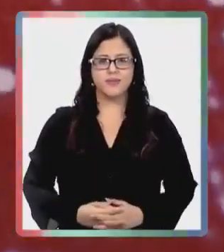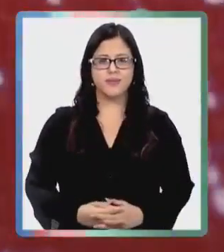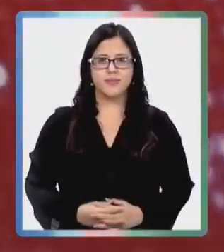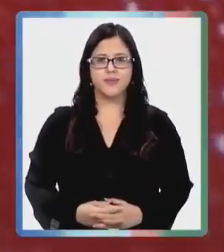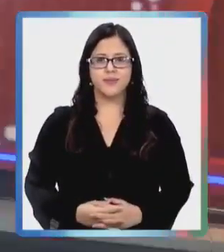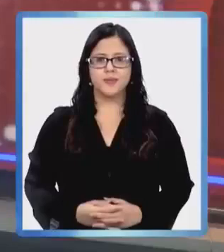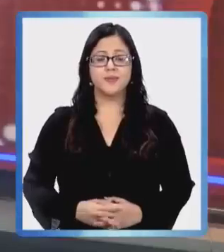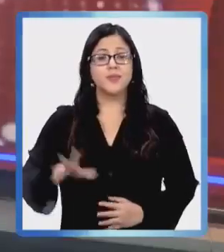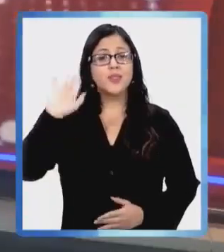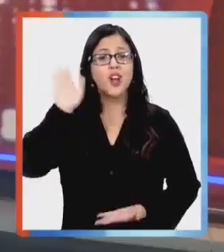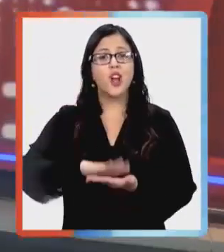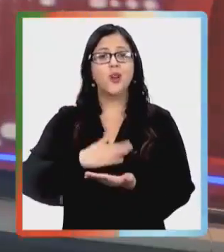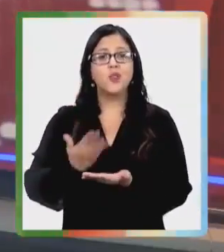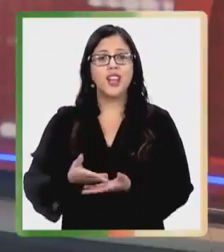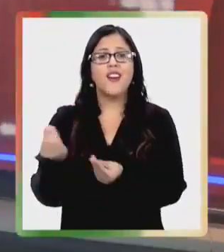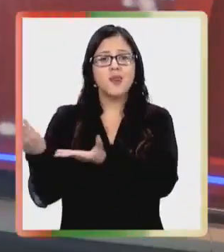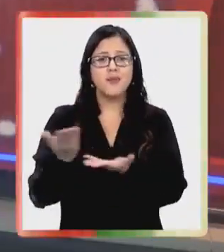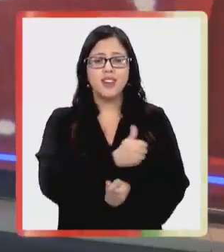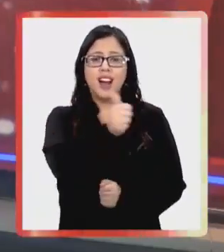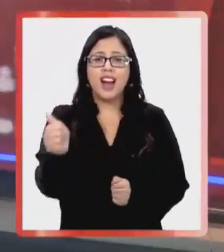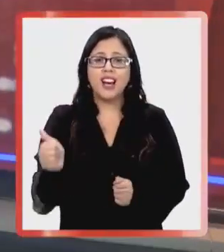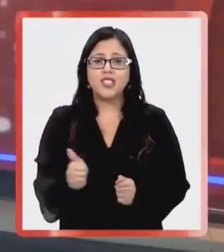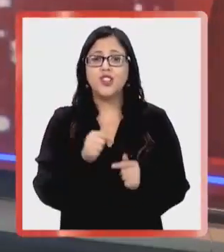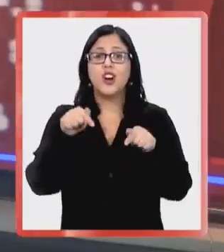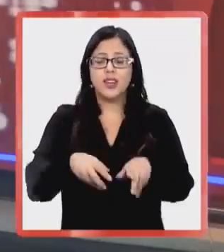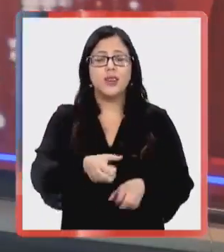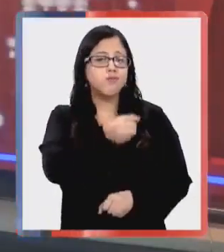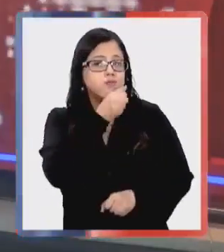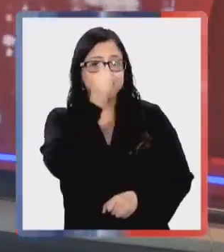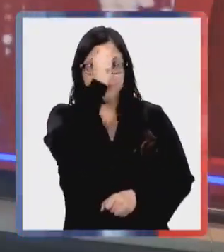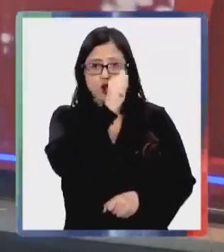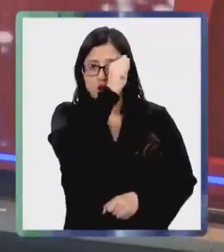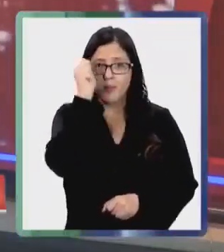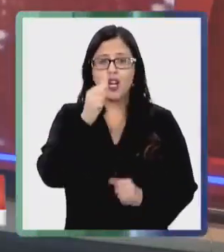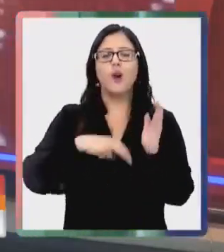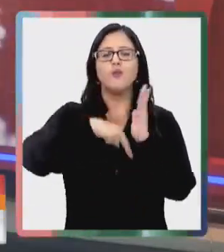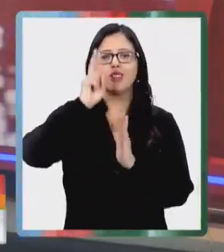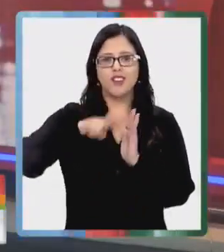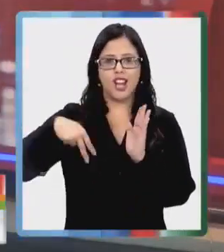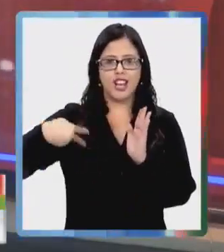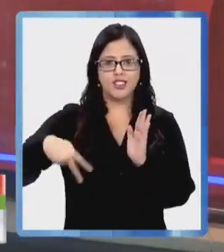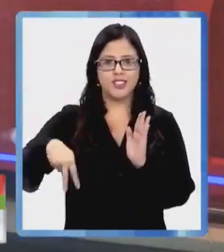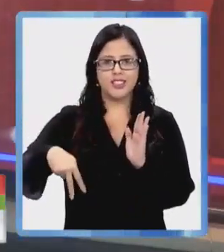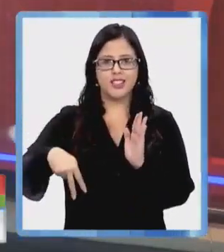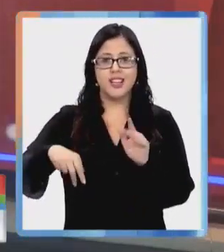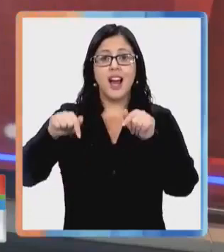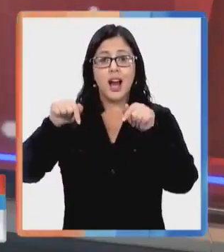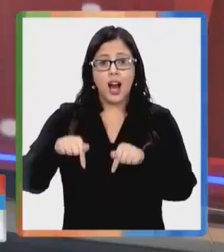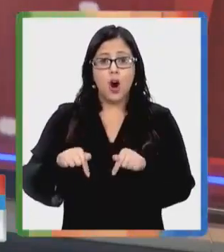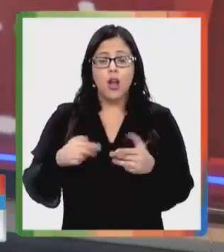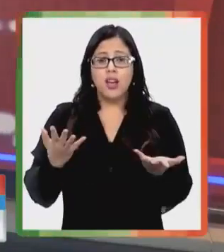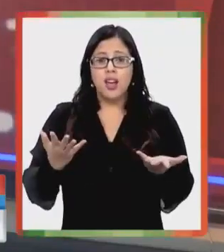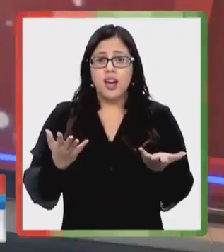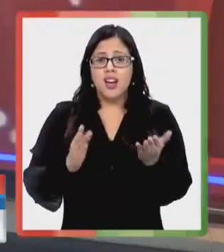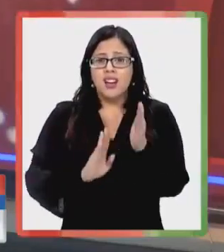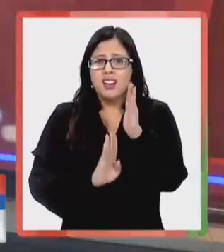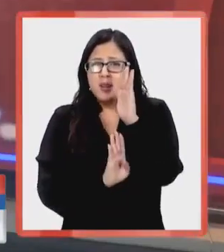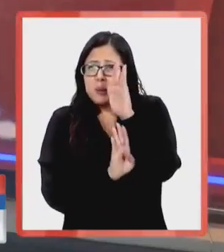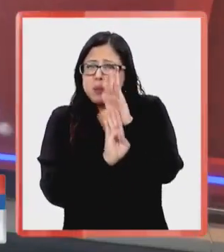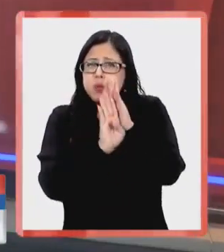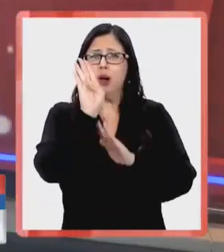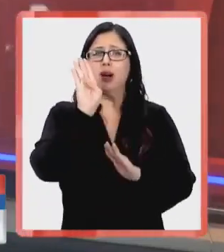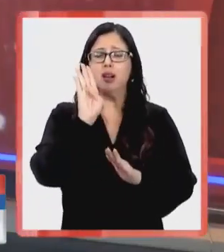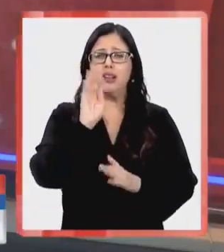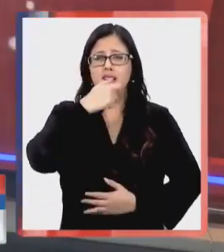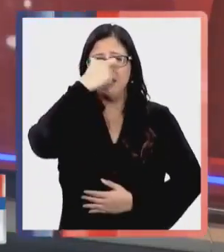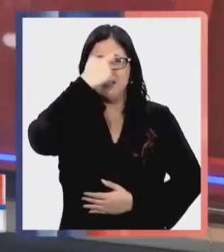Noticias. Hola, ¿cómo están? Bienvenidas y bienvenidos a la entrevista del domingo de Portavoz Noticias. Estamos viviendo el pic del